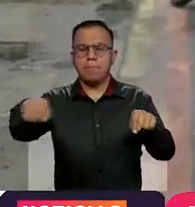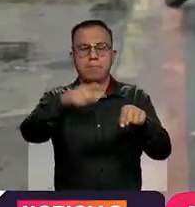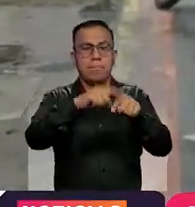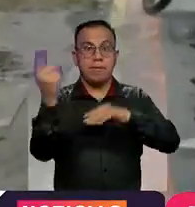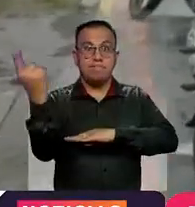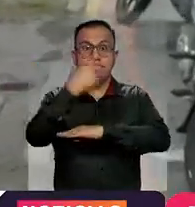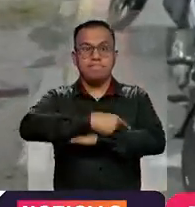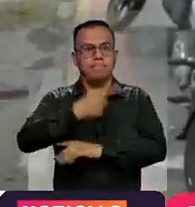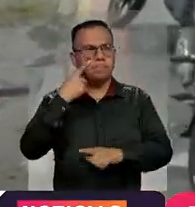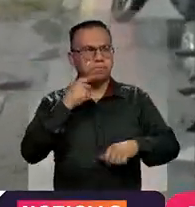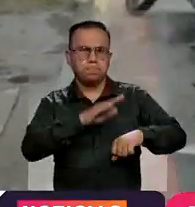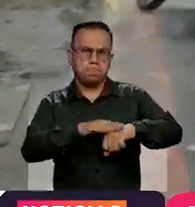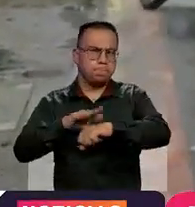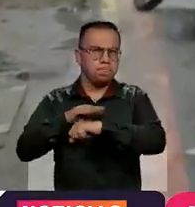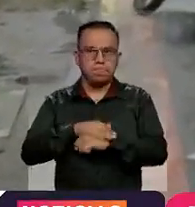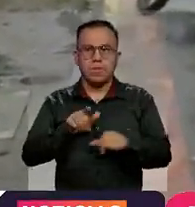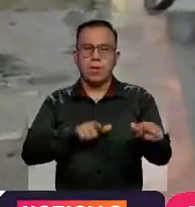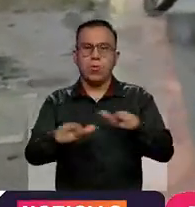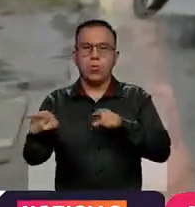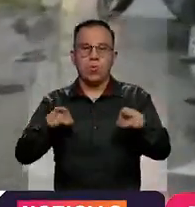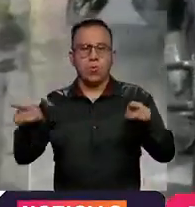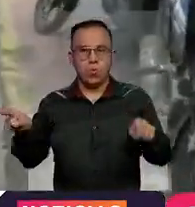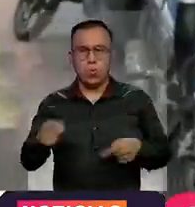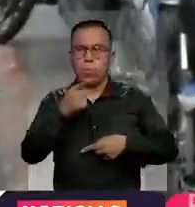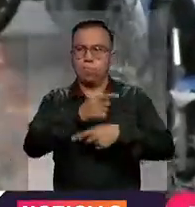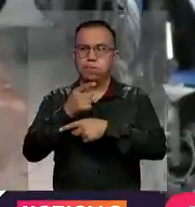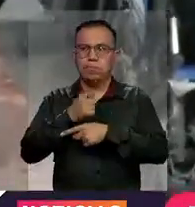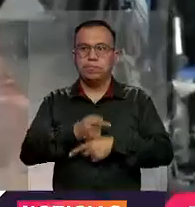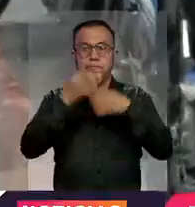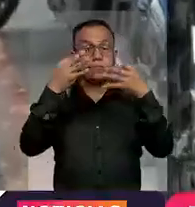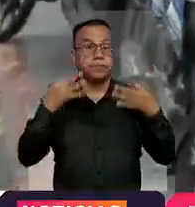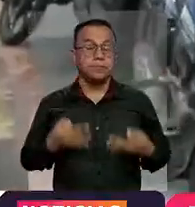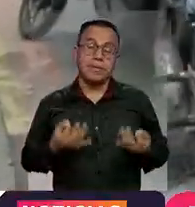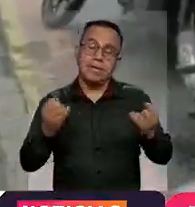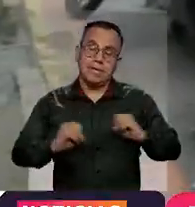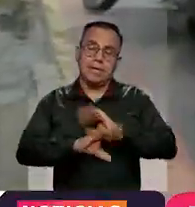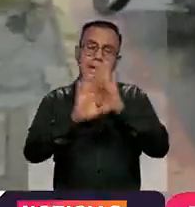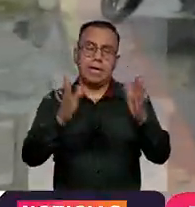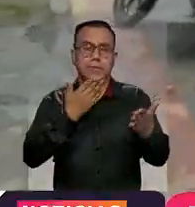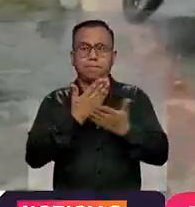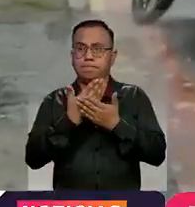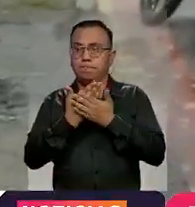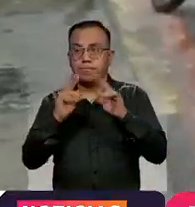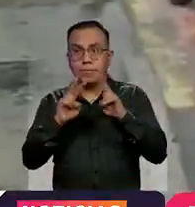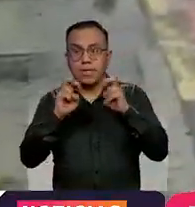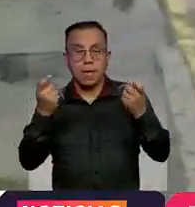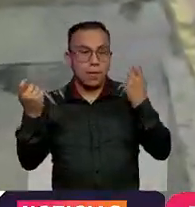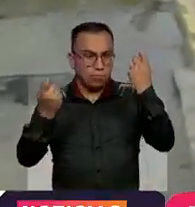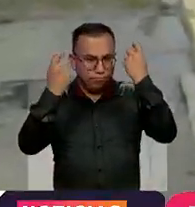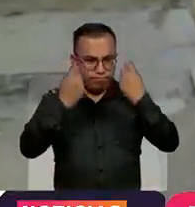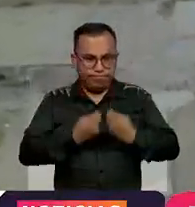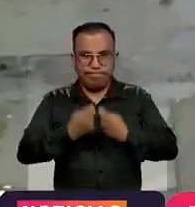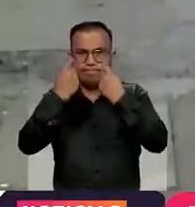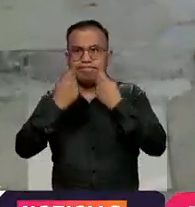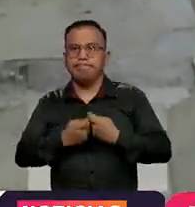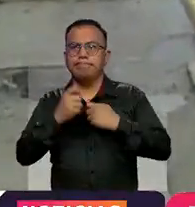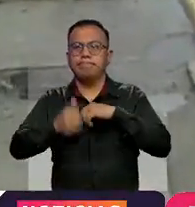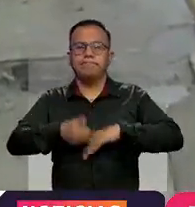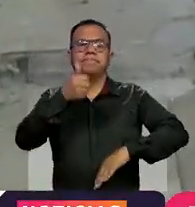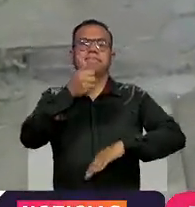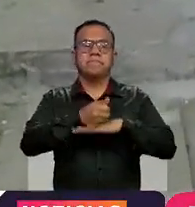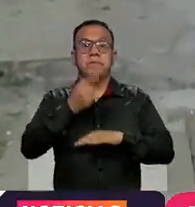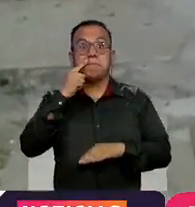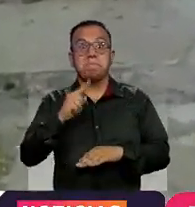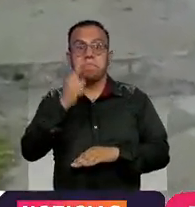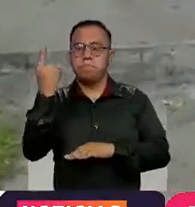día con el fin de verificar el cumplimiento de la medida. Por supuesto, estaremos muy atentos al balance que den las autoridades de este